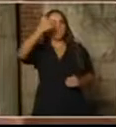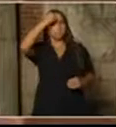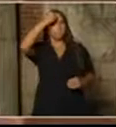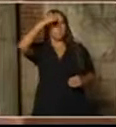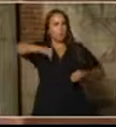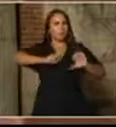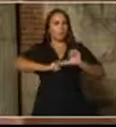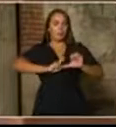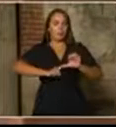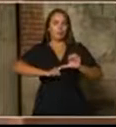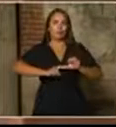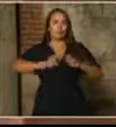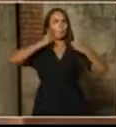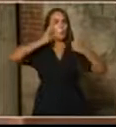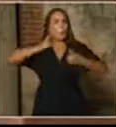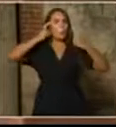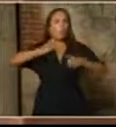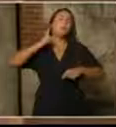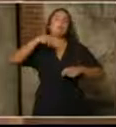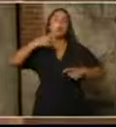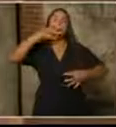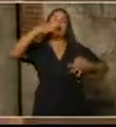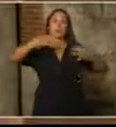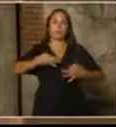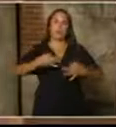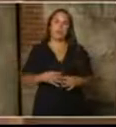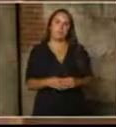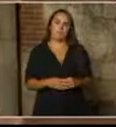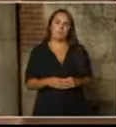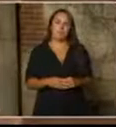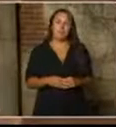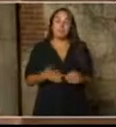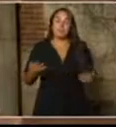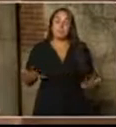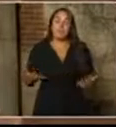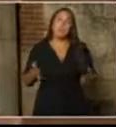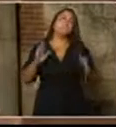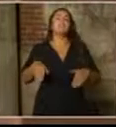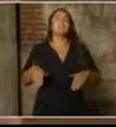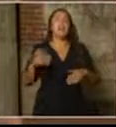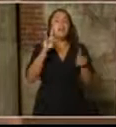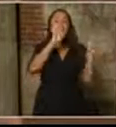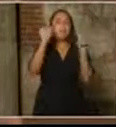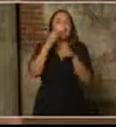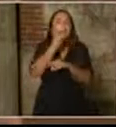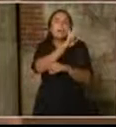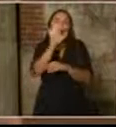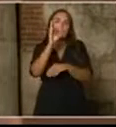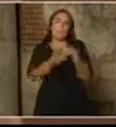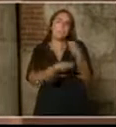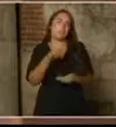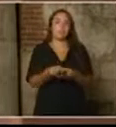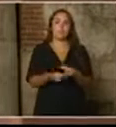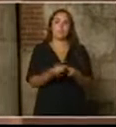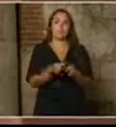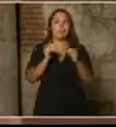extremeños, así como su profundo sentido de la justicia. Quizás la mejor enseñanza que me han dado. En